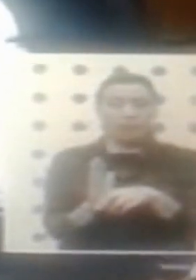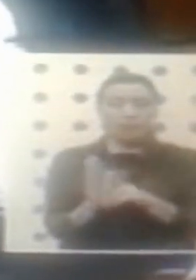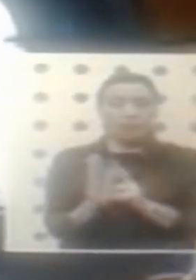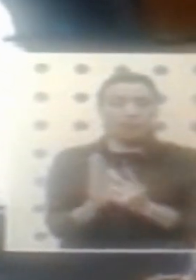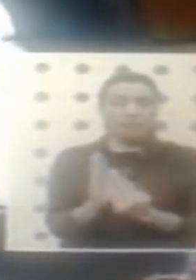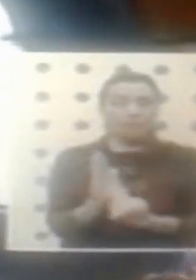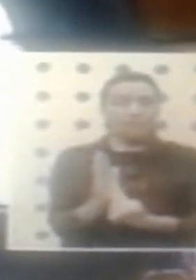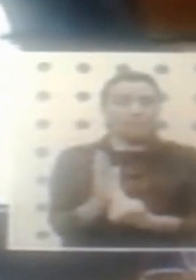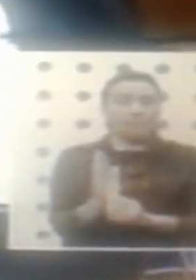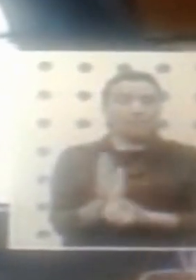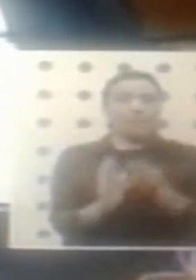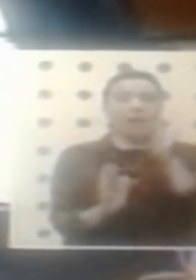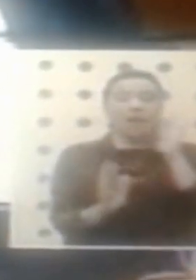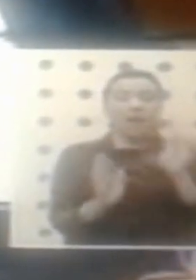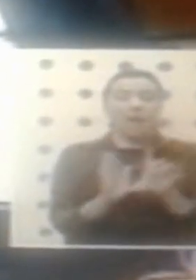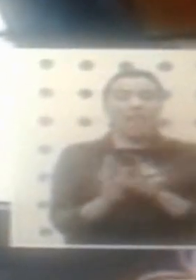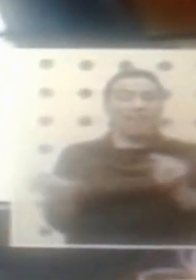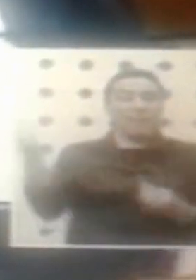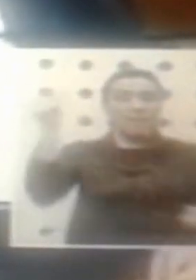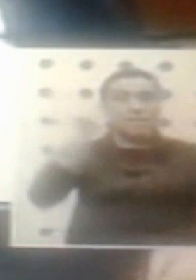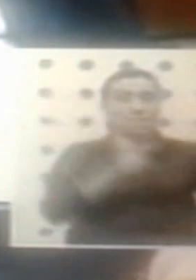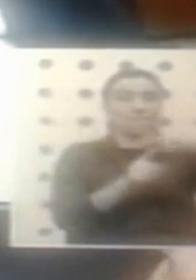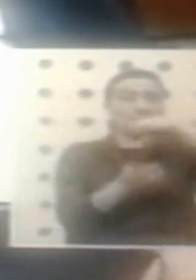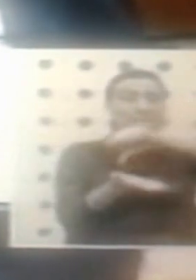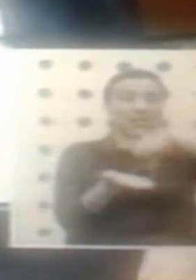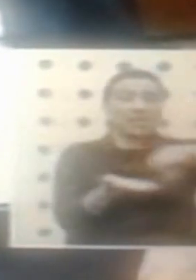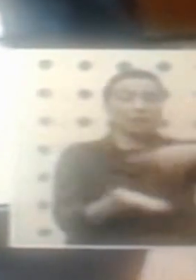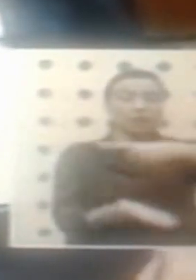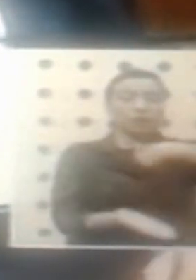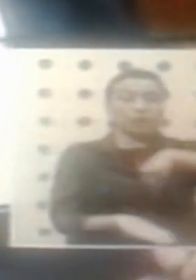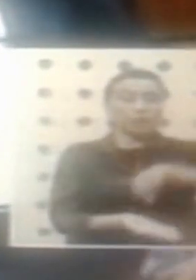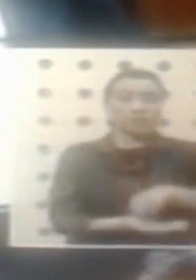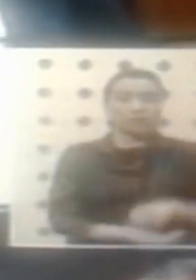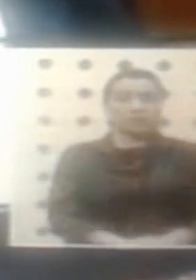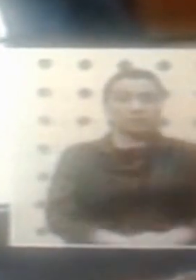que modifica y actualiza la ley de migraciones en nuestro país,